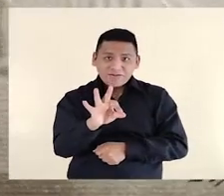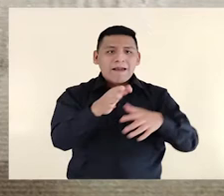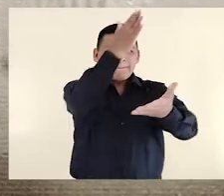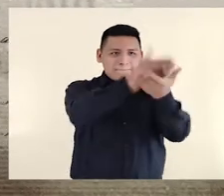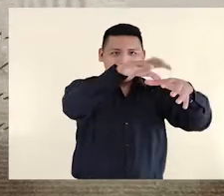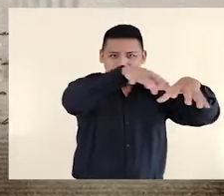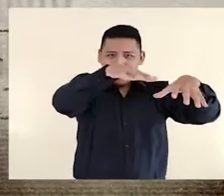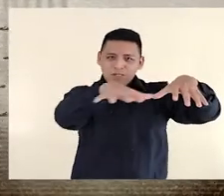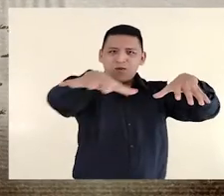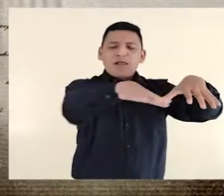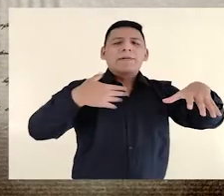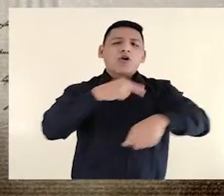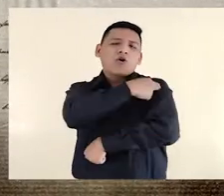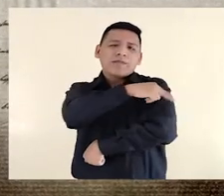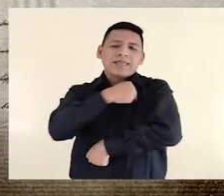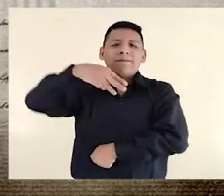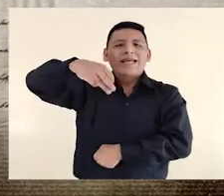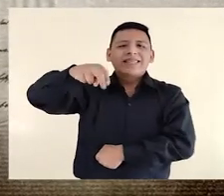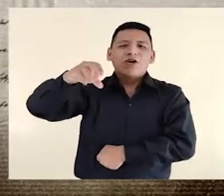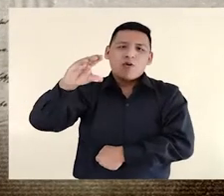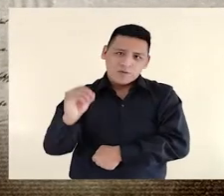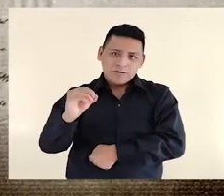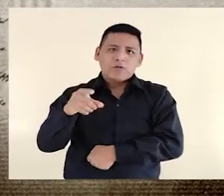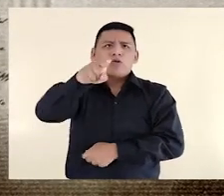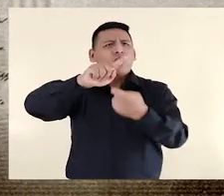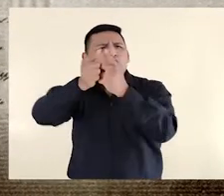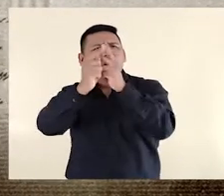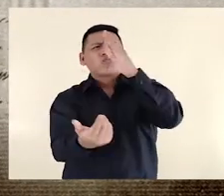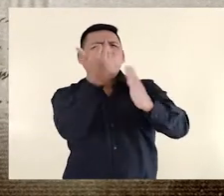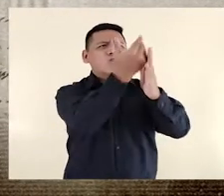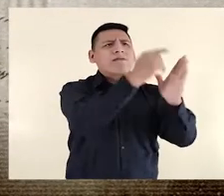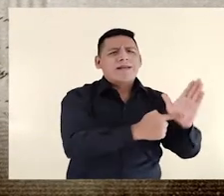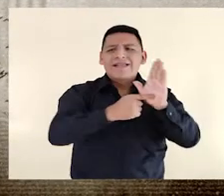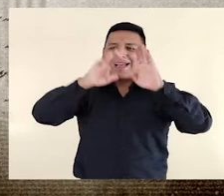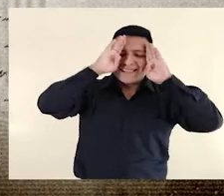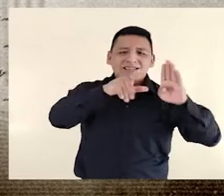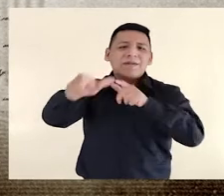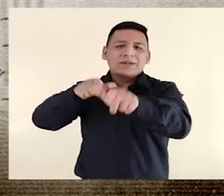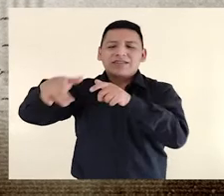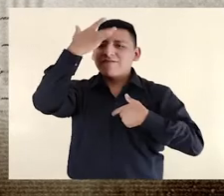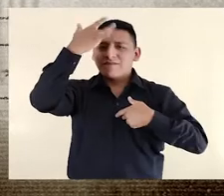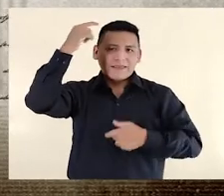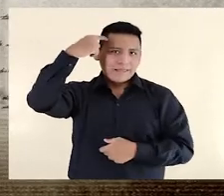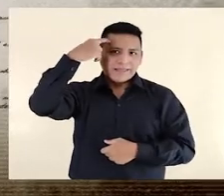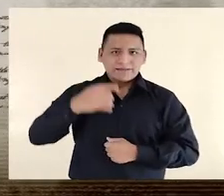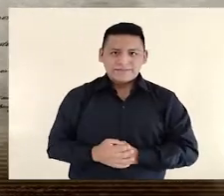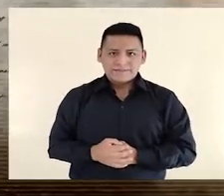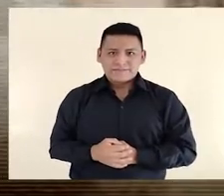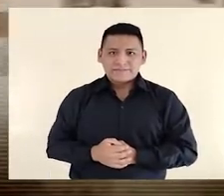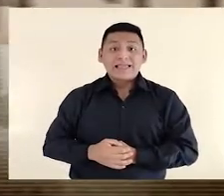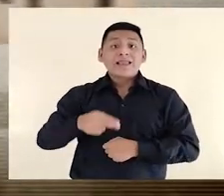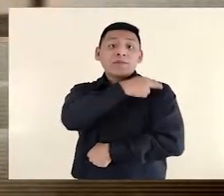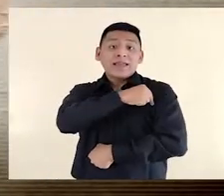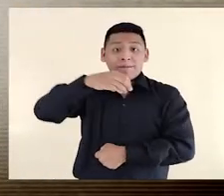1859 se cede parte de su espacio para un manicomio, que es cuando se remodela completamente para modernizar la atención a los pacientes